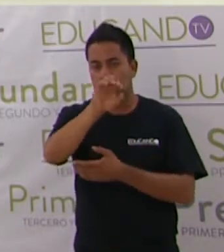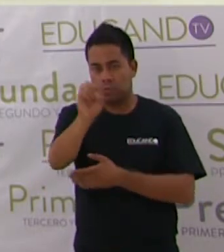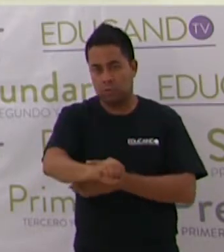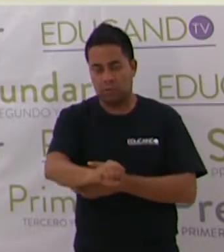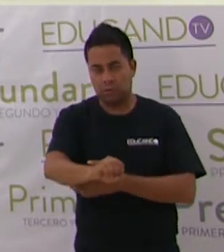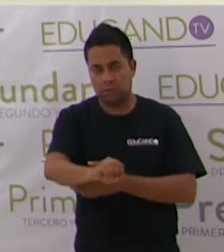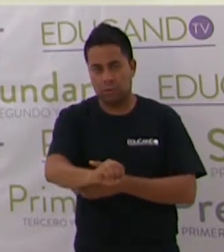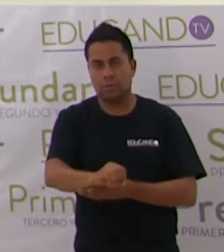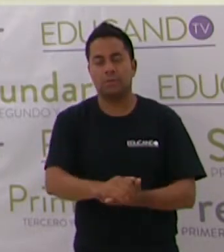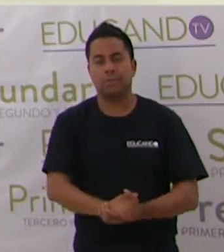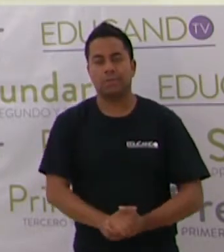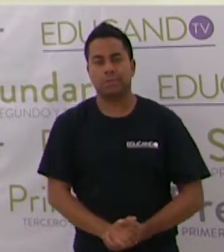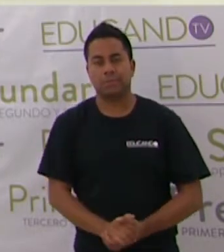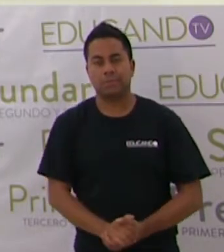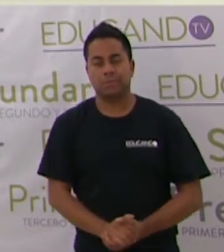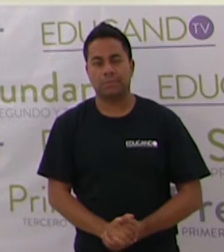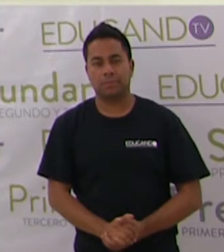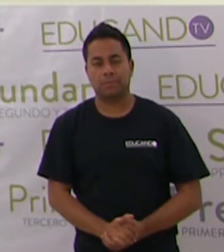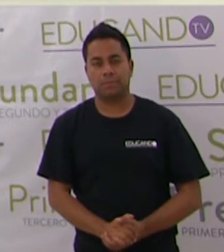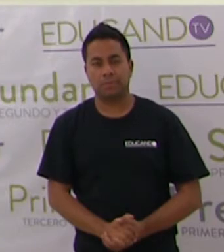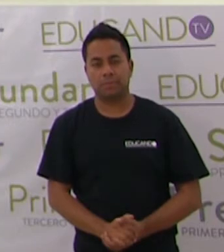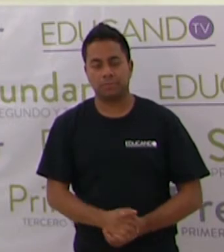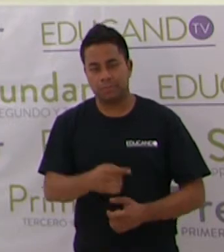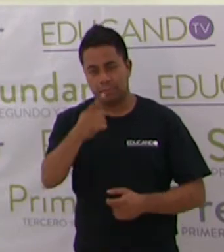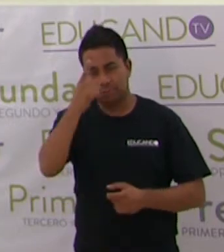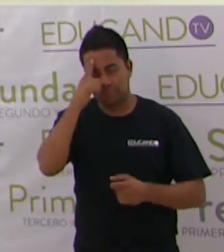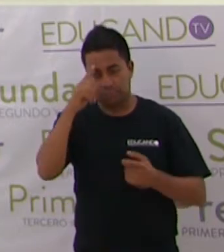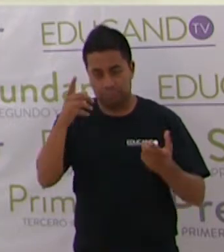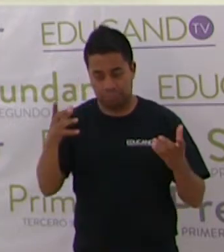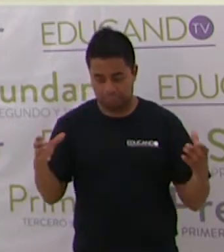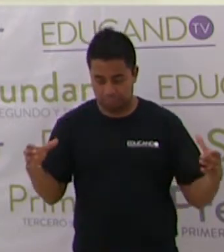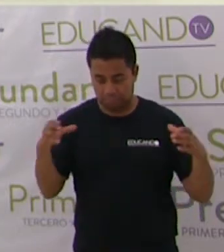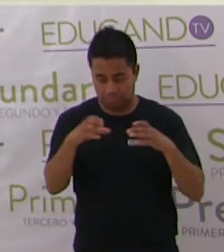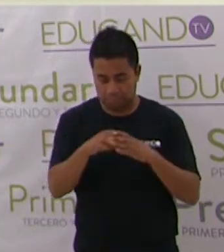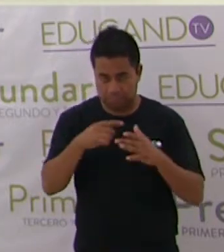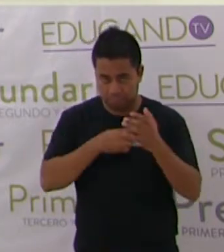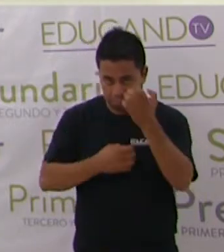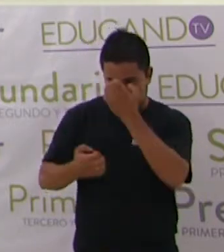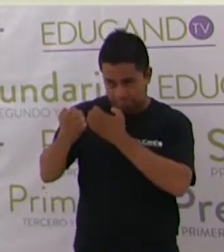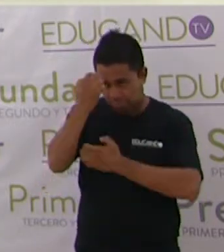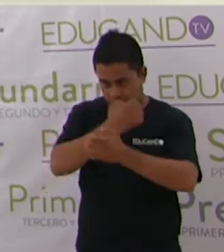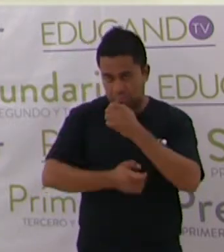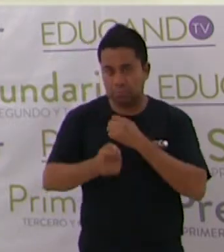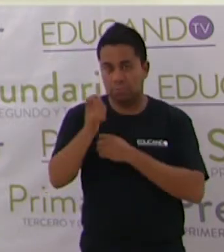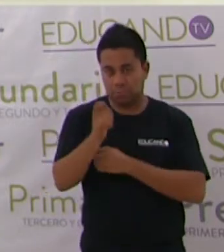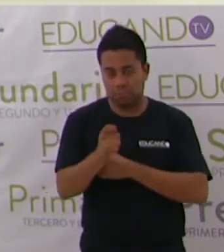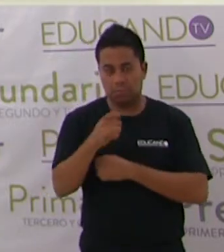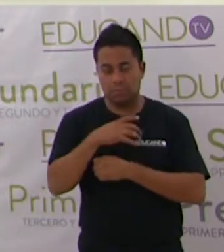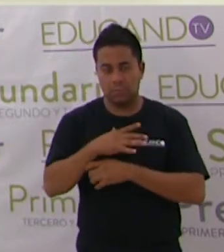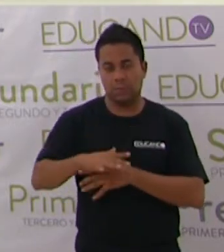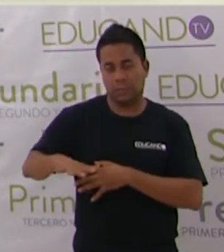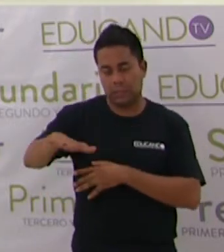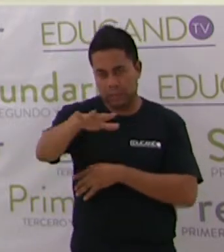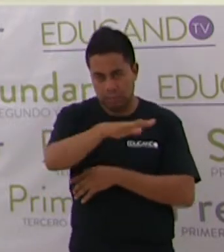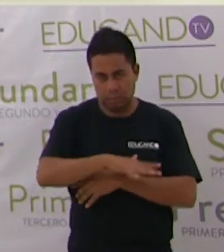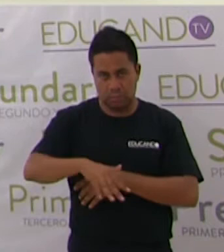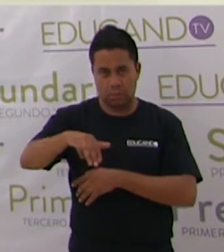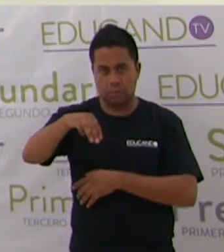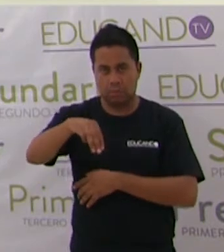50%. Al conjunto de estos dos que estoy estudiando se va a llamar